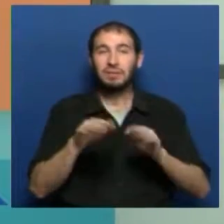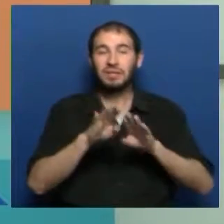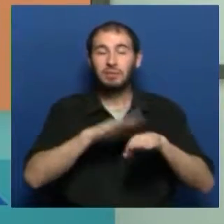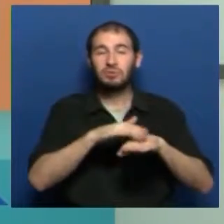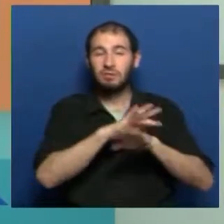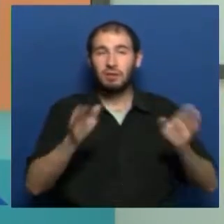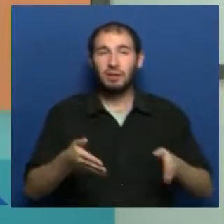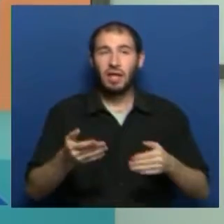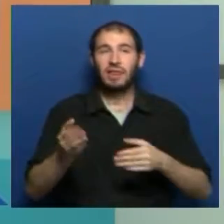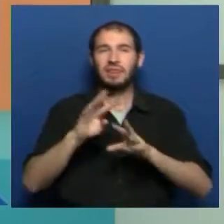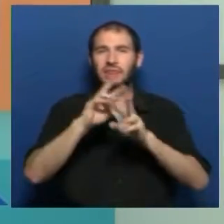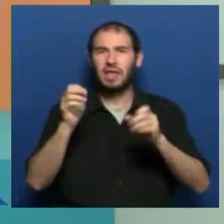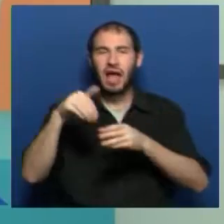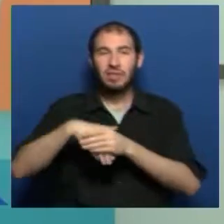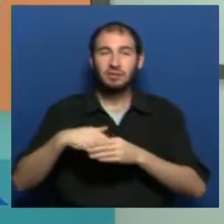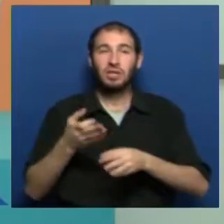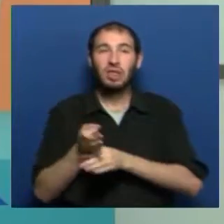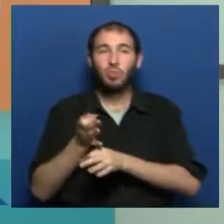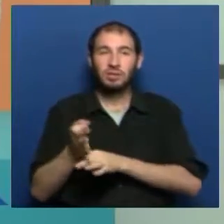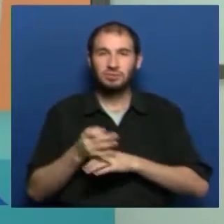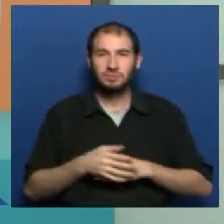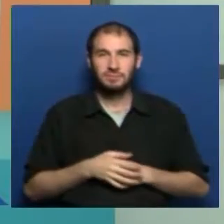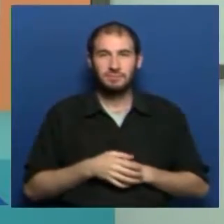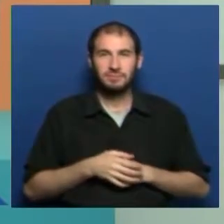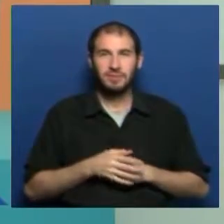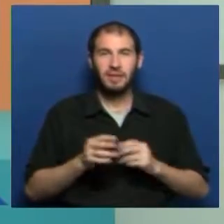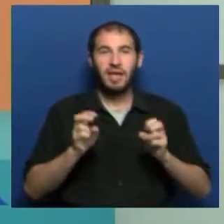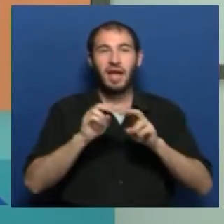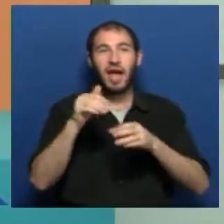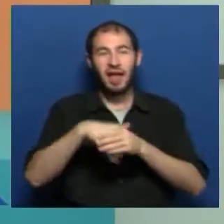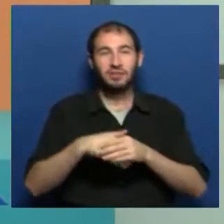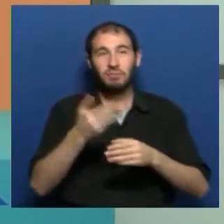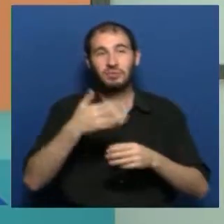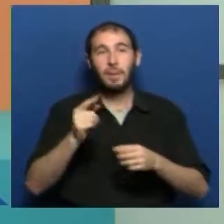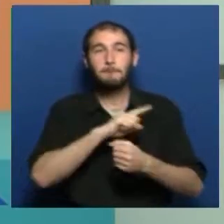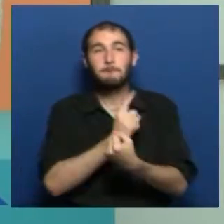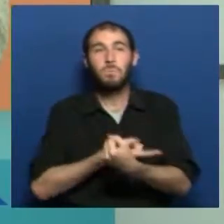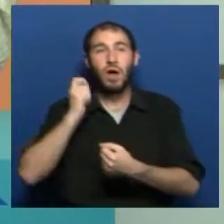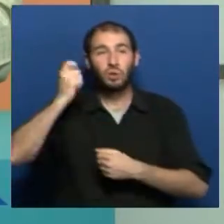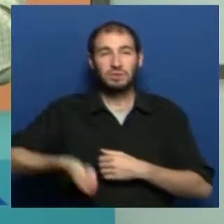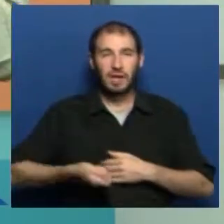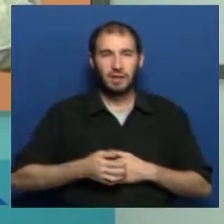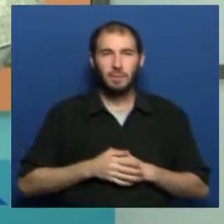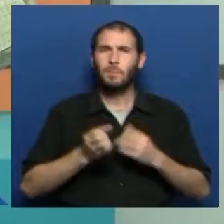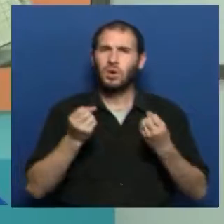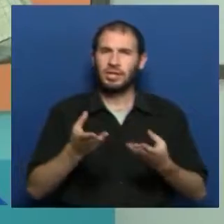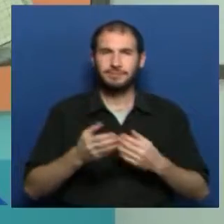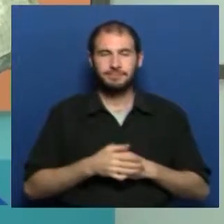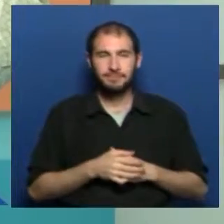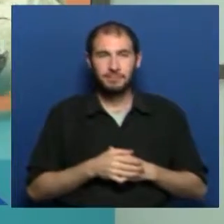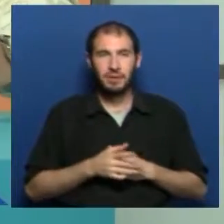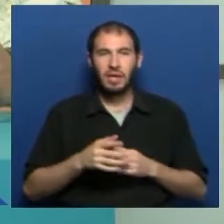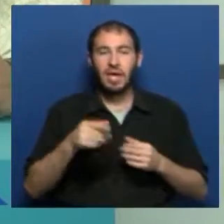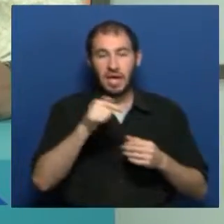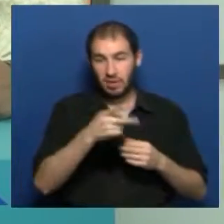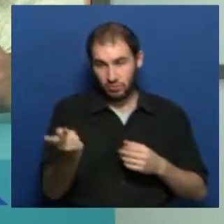mesas dentro del ámbito de la educación y dentro del ámbito de los empleados del Poder Judicial. ¿Por qué? Porque a ellos no